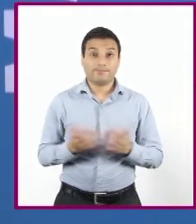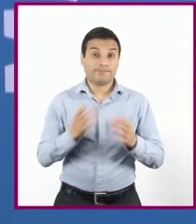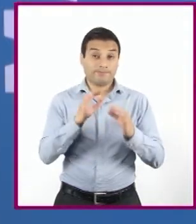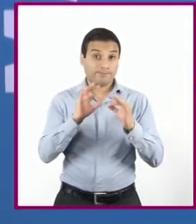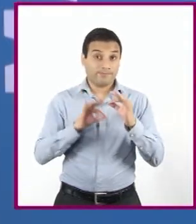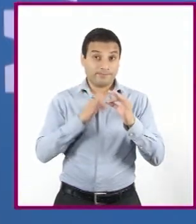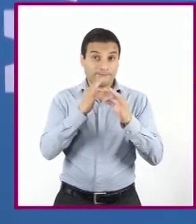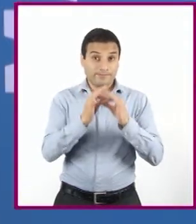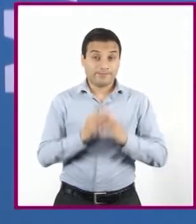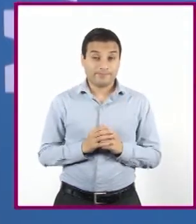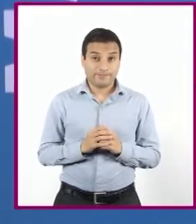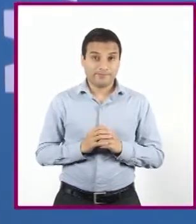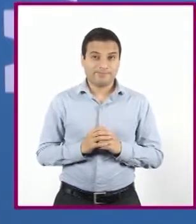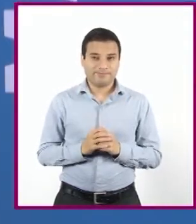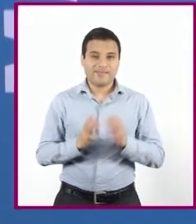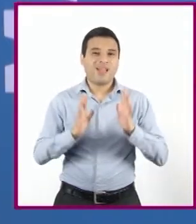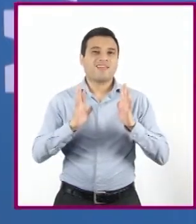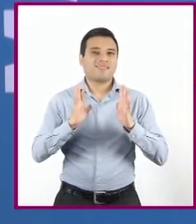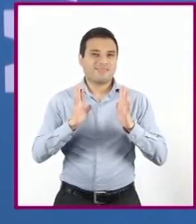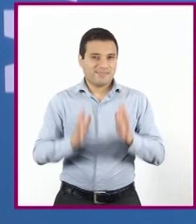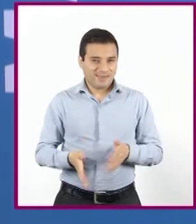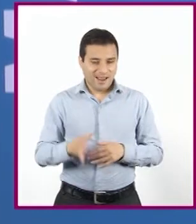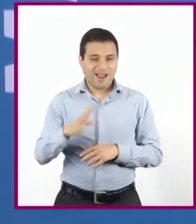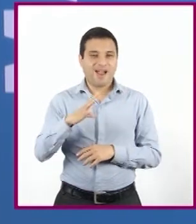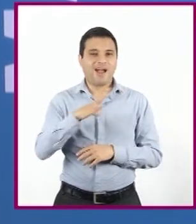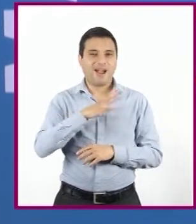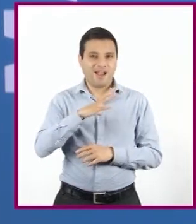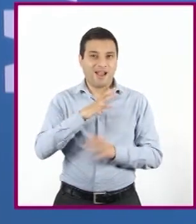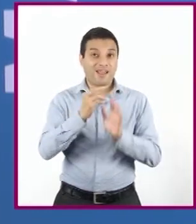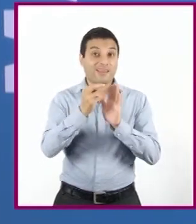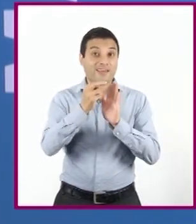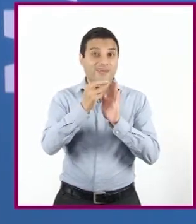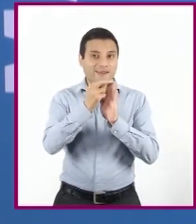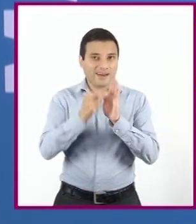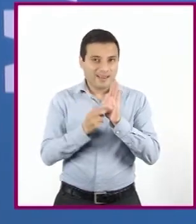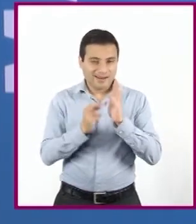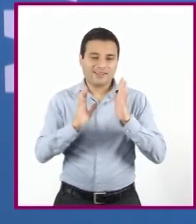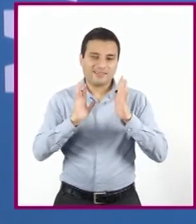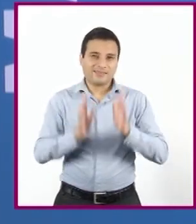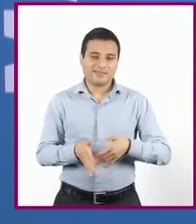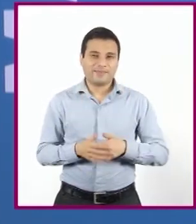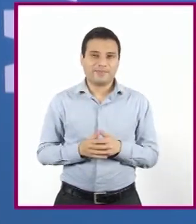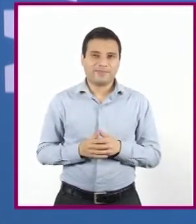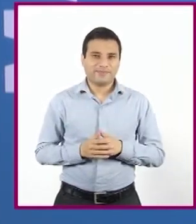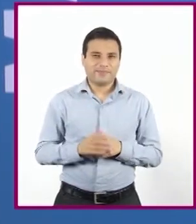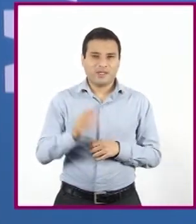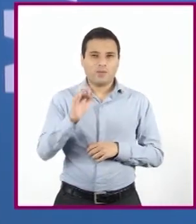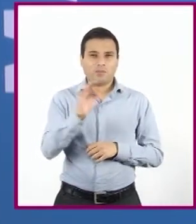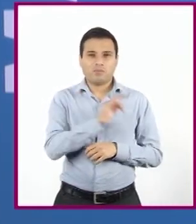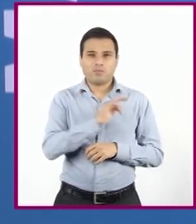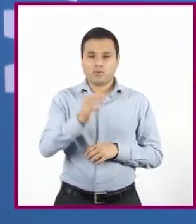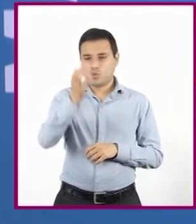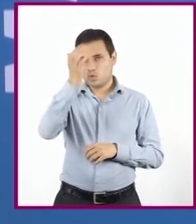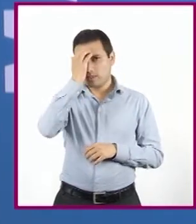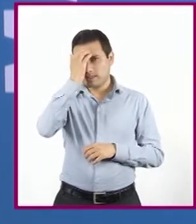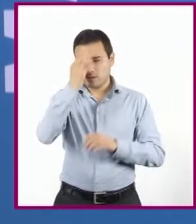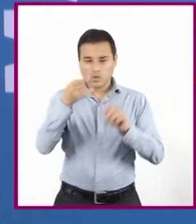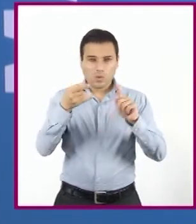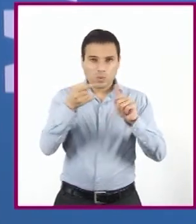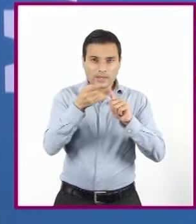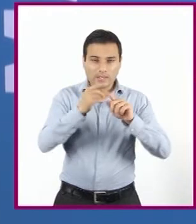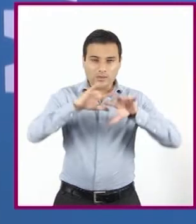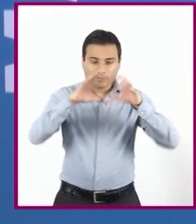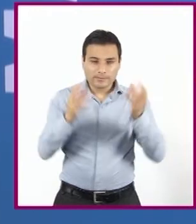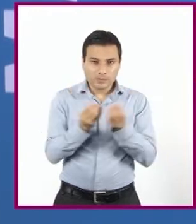¡Listo! Ya que tenemos la regla general de la sucesión, podemos establecer el número de cuadrados para cualquier